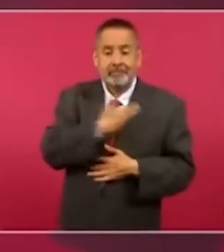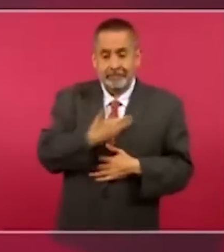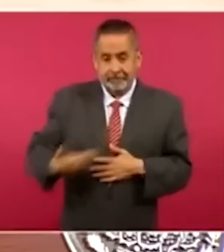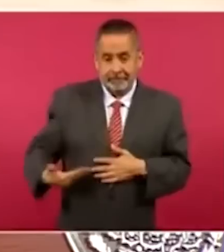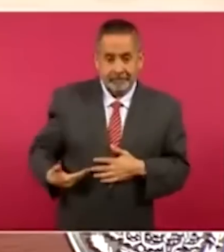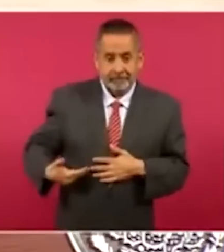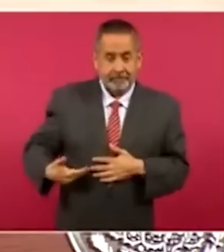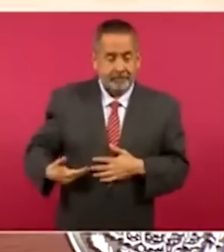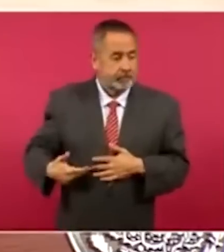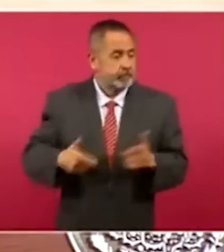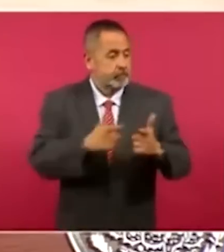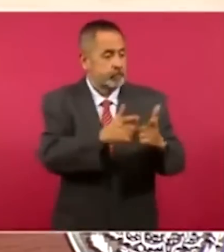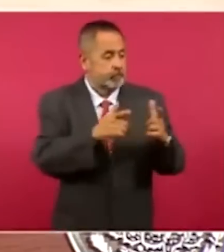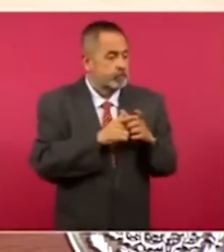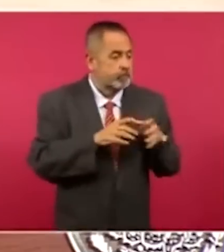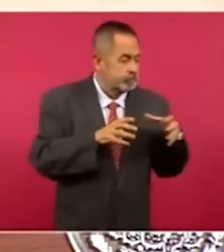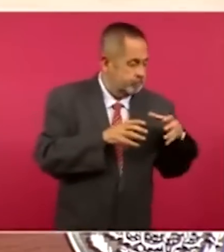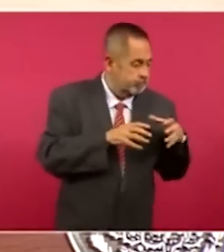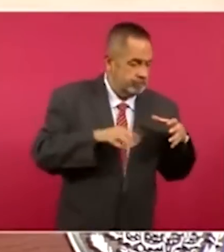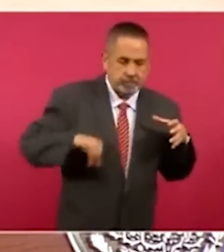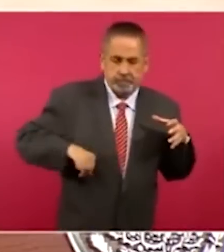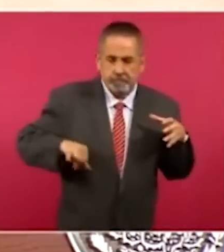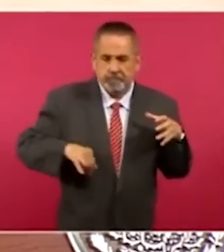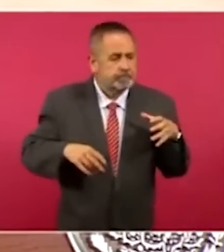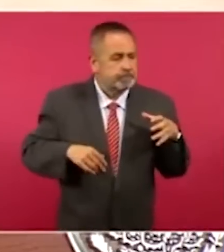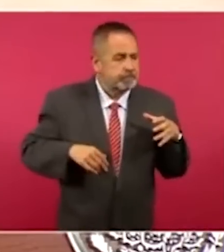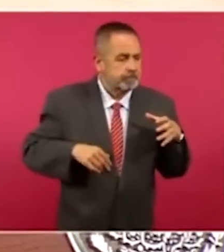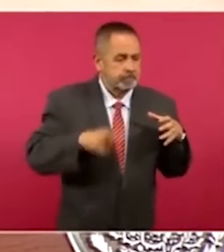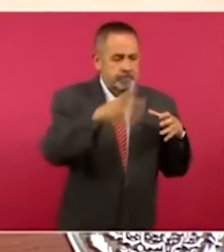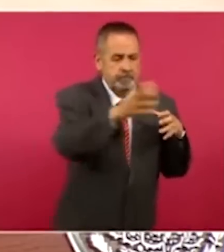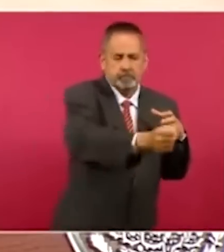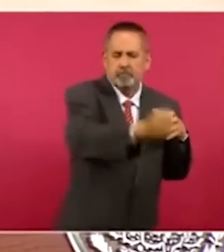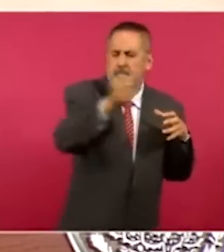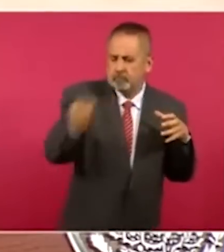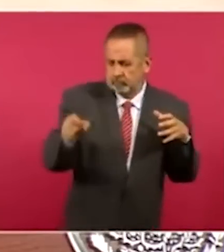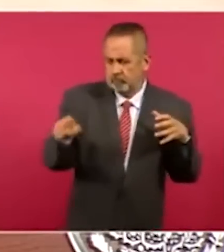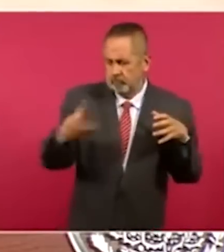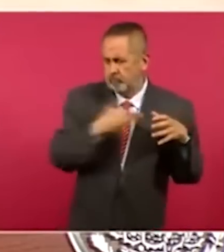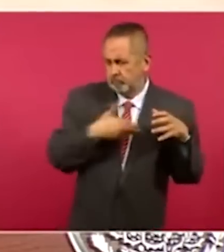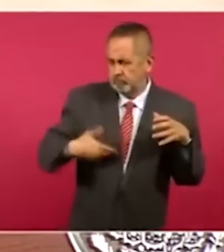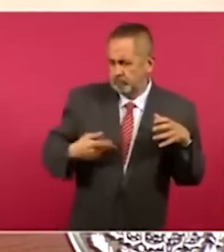ponían los grupos de intereses creados, no el pueblo.